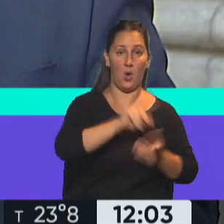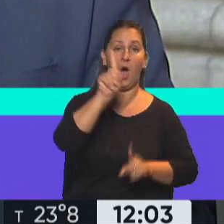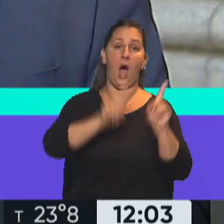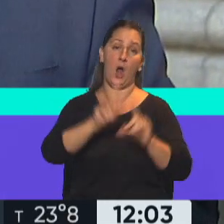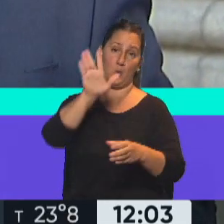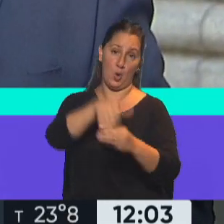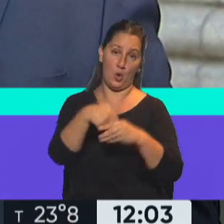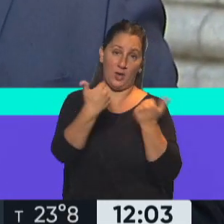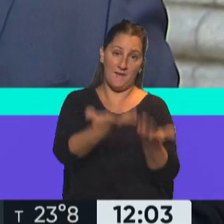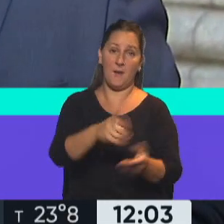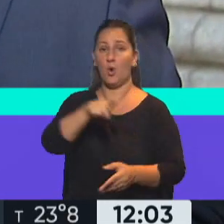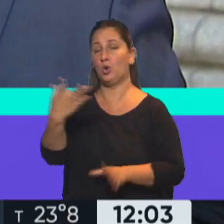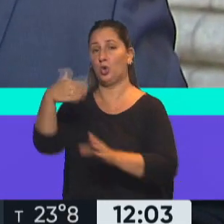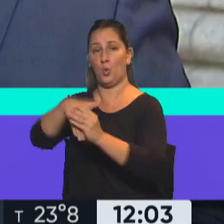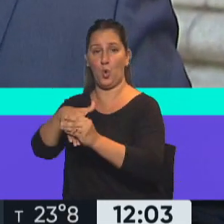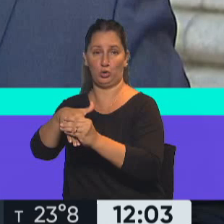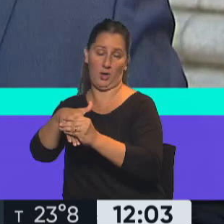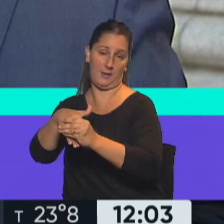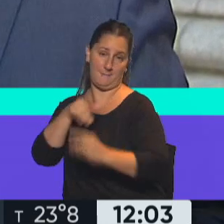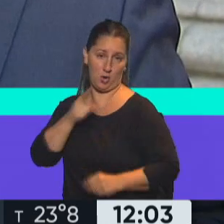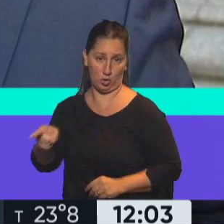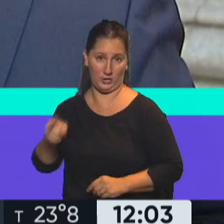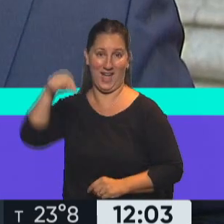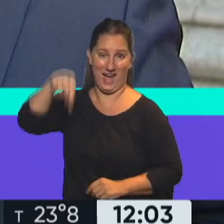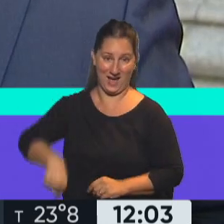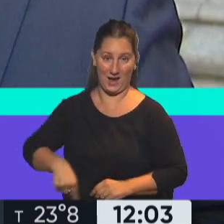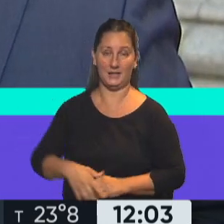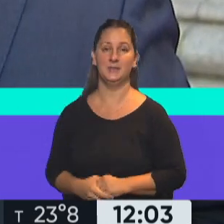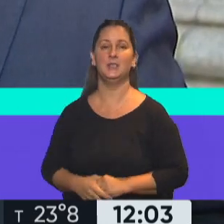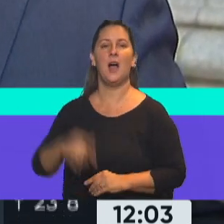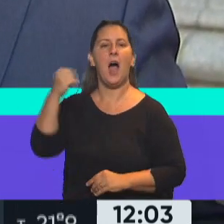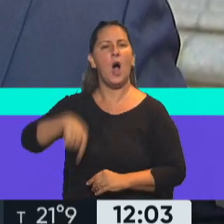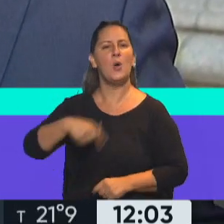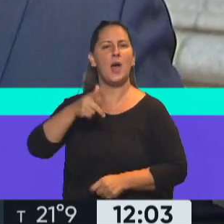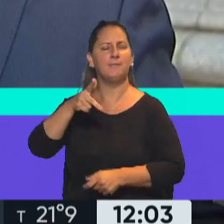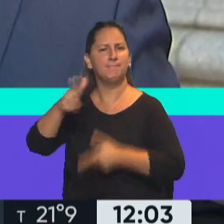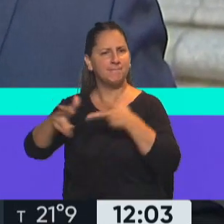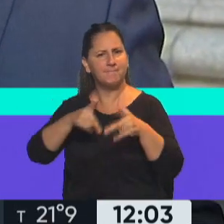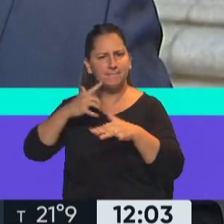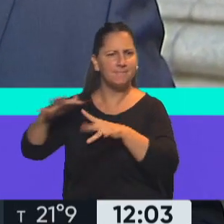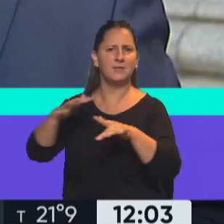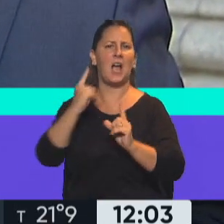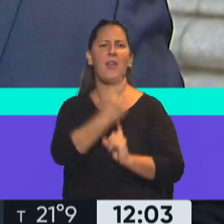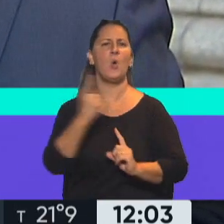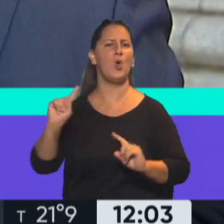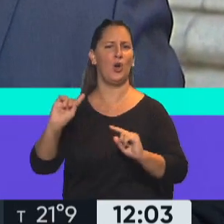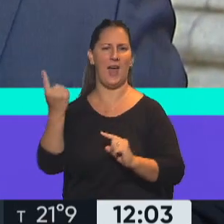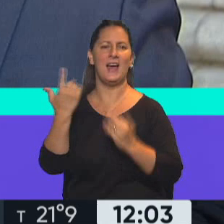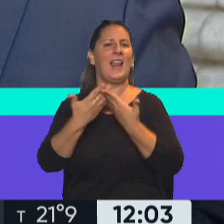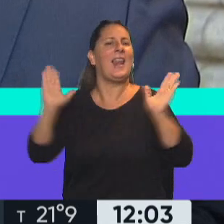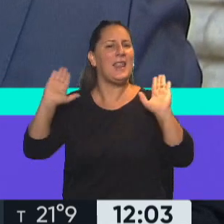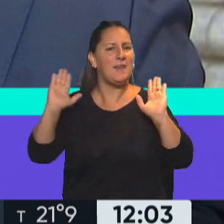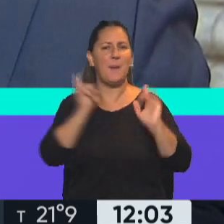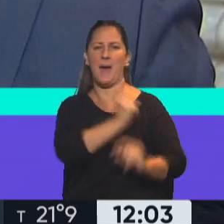favor y otros votarán en contra aquí en el Senado. Fer, ya se está hablando de esto de la libertad de acción, ¿no? Para cada uno